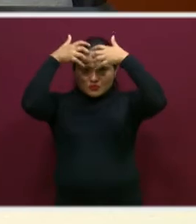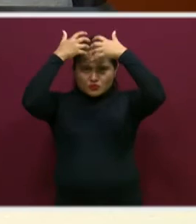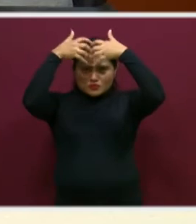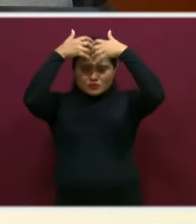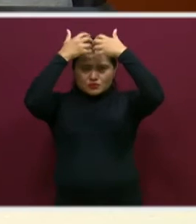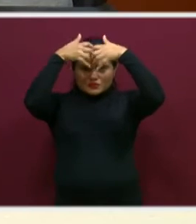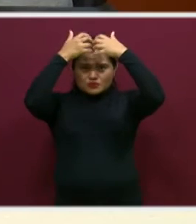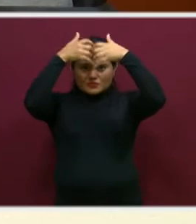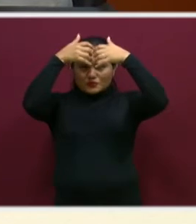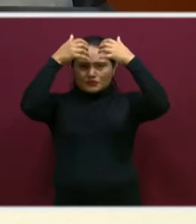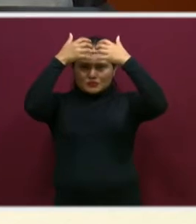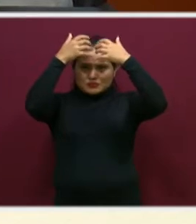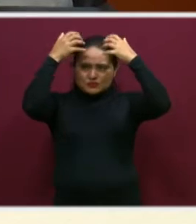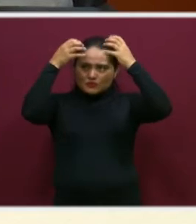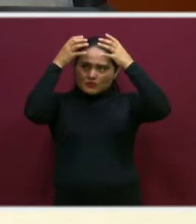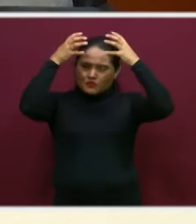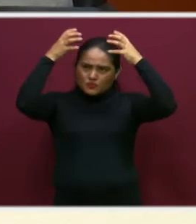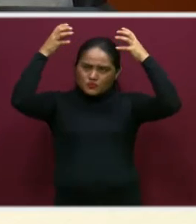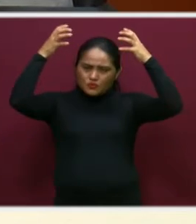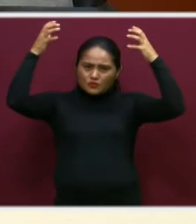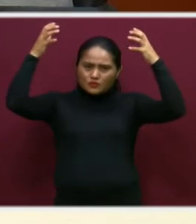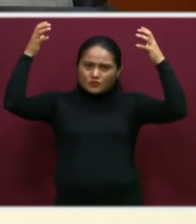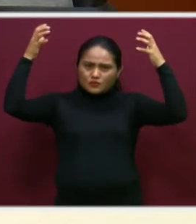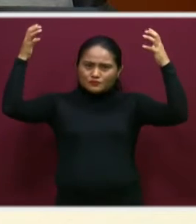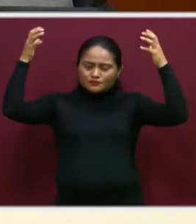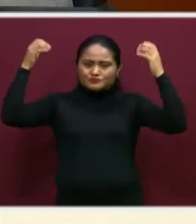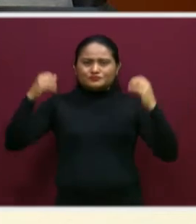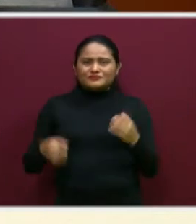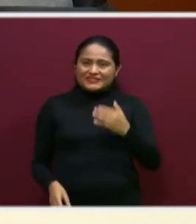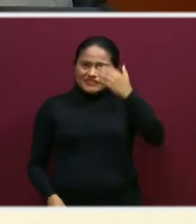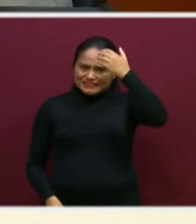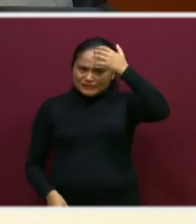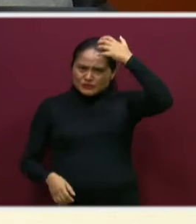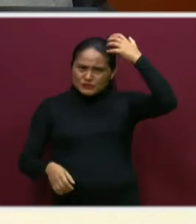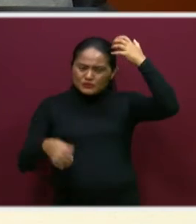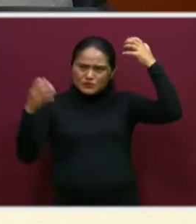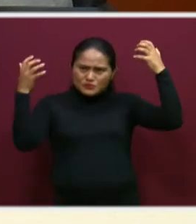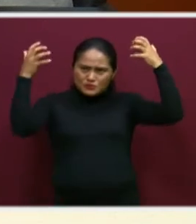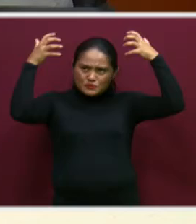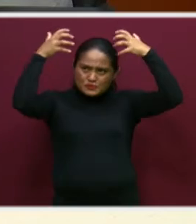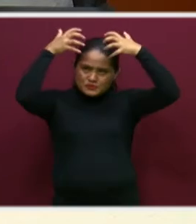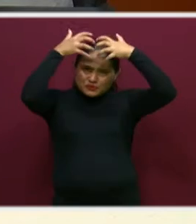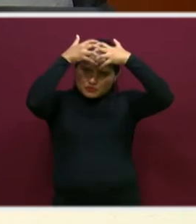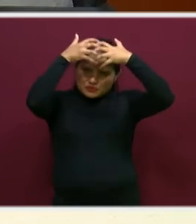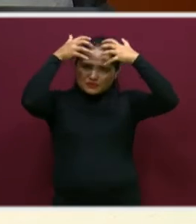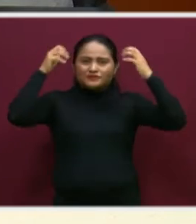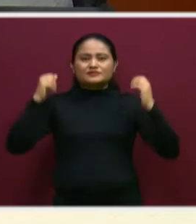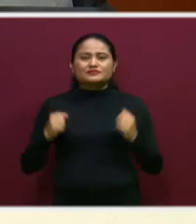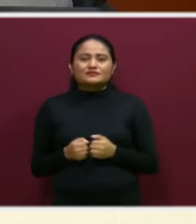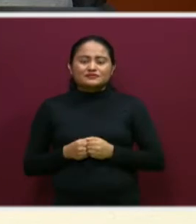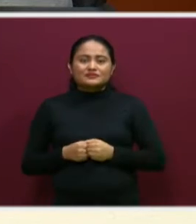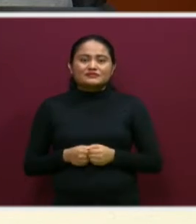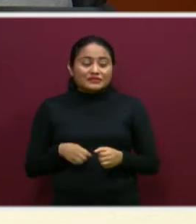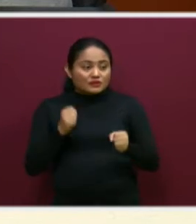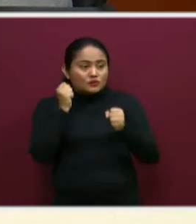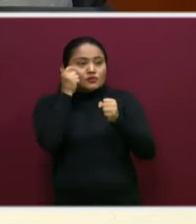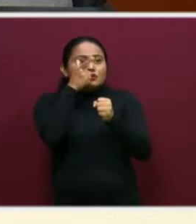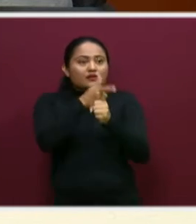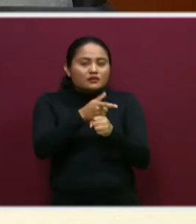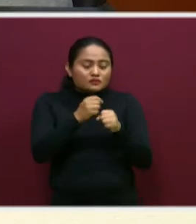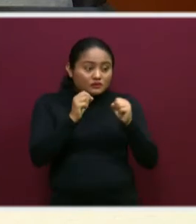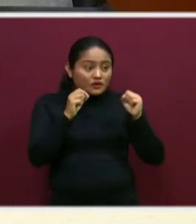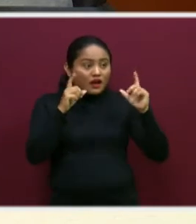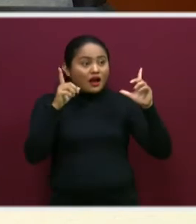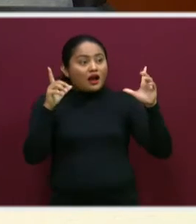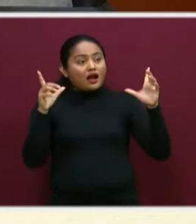y de assido estas estas conexiones del izquierdo con el derecho y entonces ahí puede adentrarse y descubrir aún no sé un